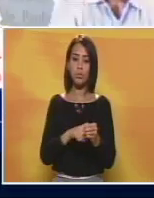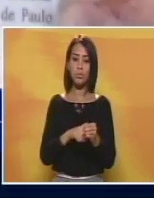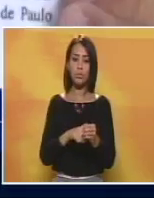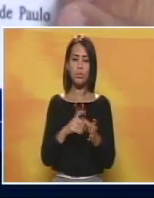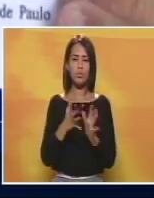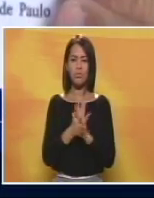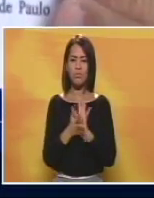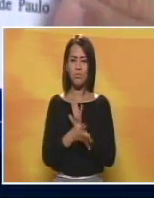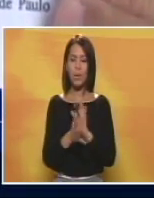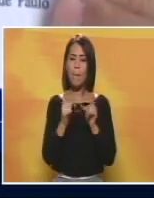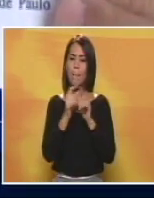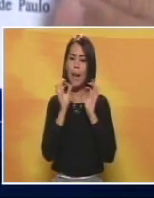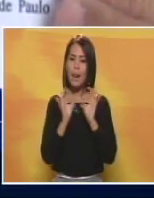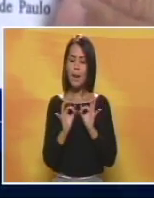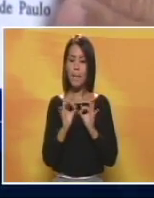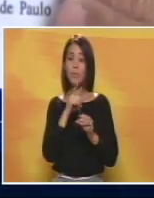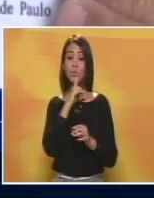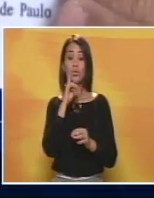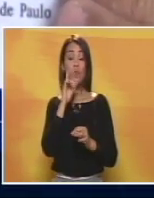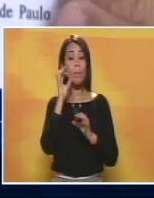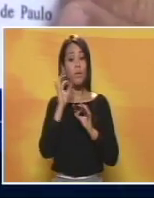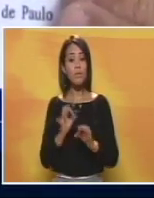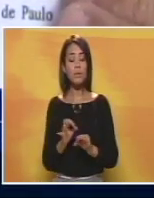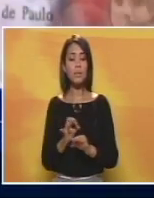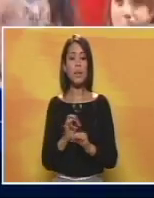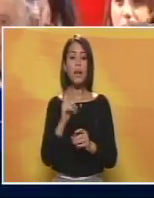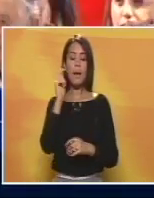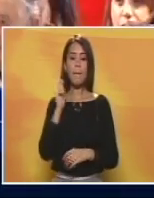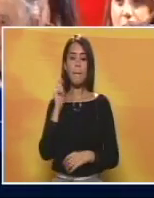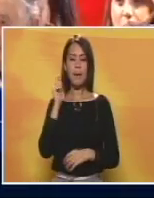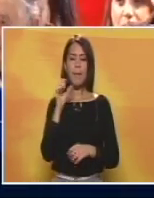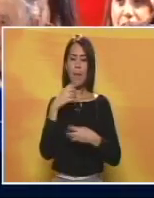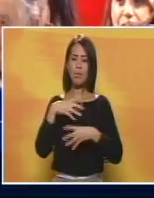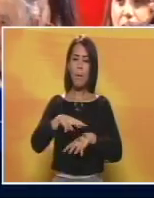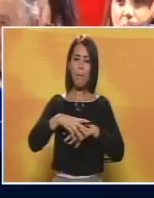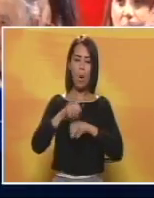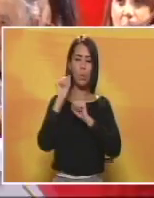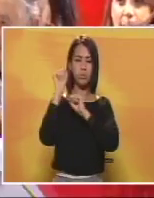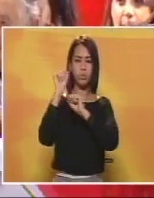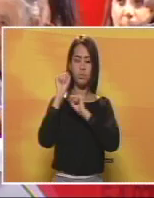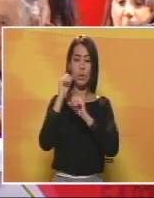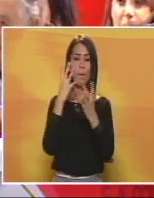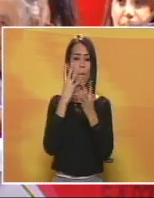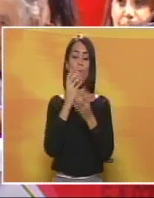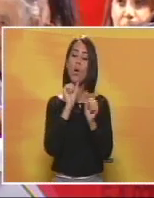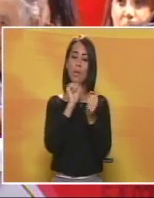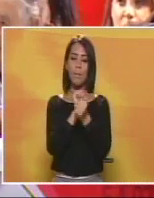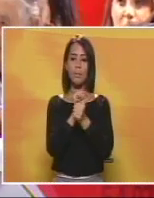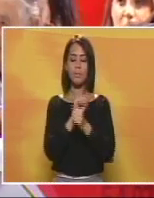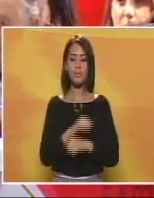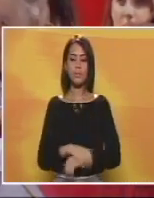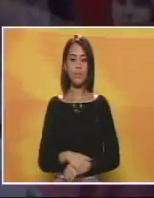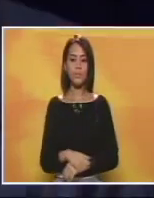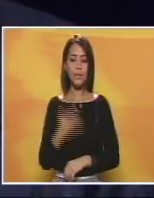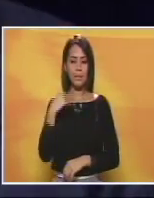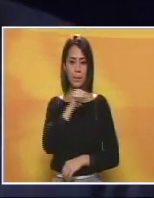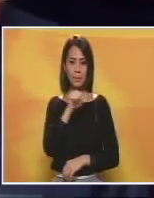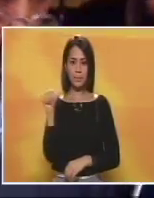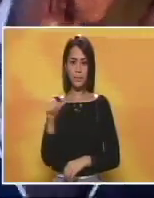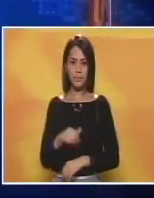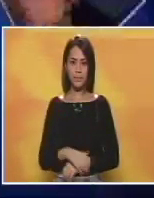palabra Lula a sus nombres oficiales en el Parlamento en protesta por el arresto de su líder la semana pasada.